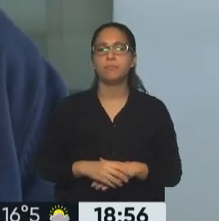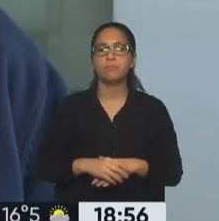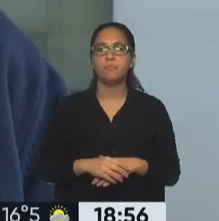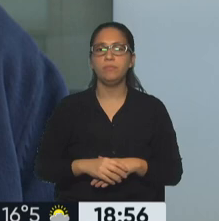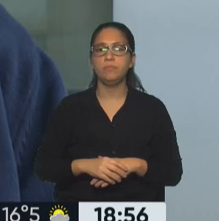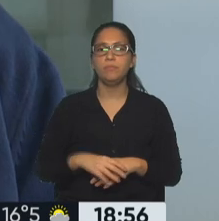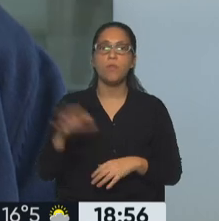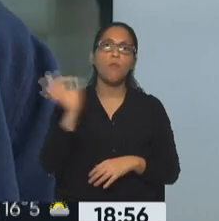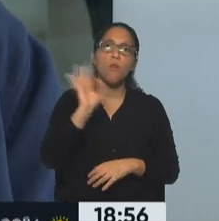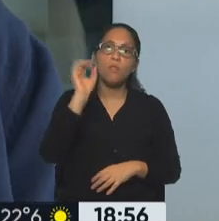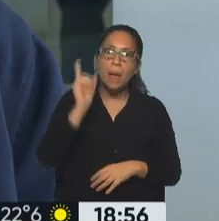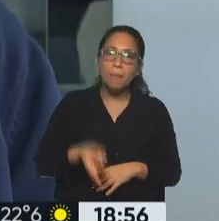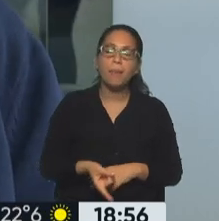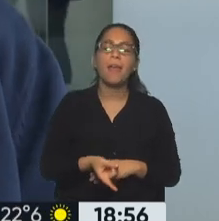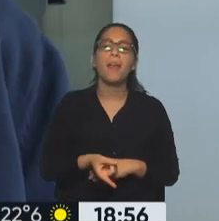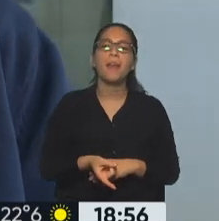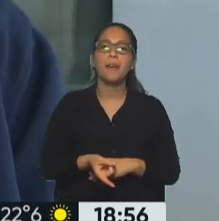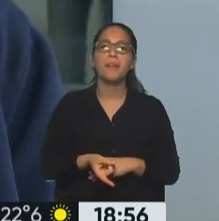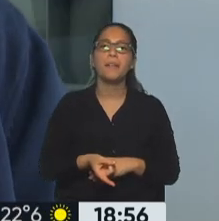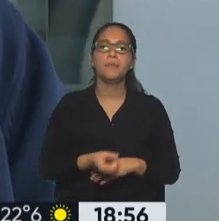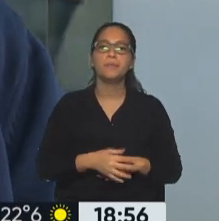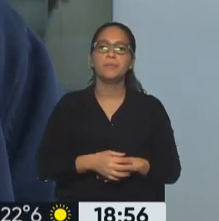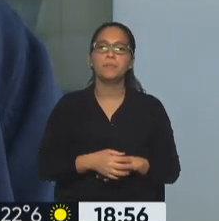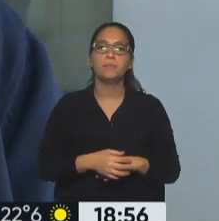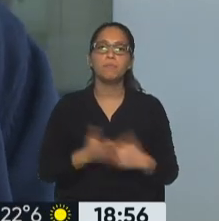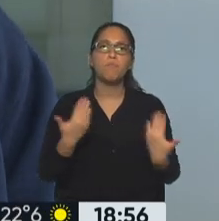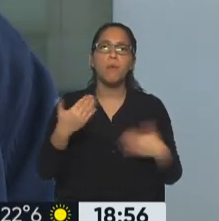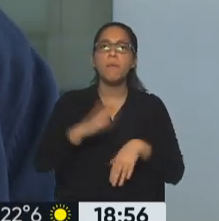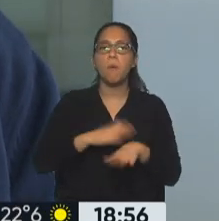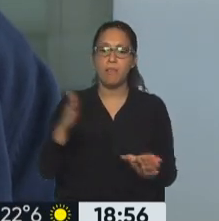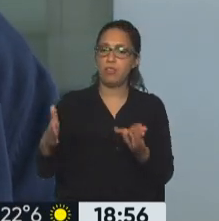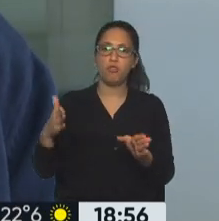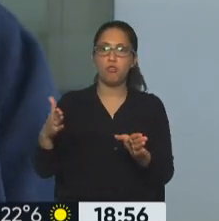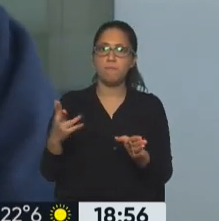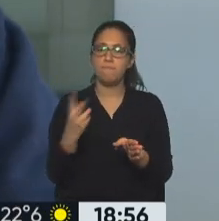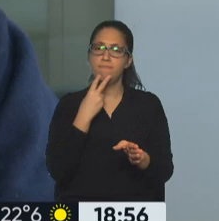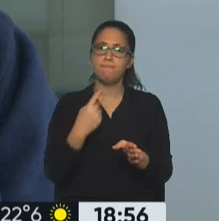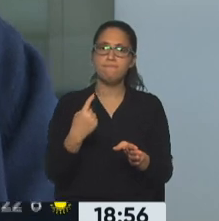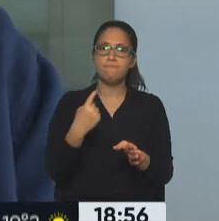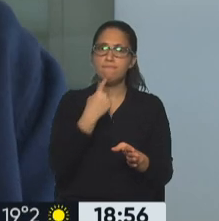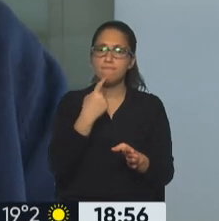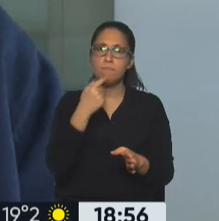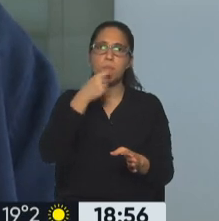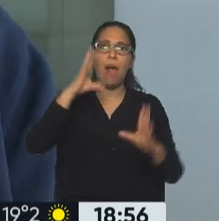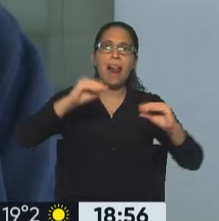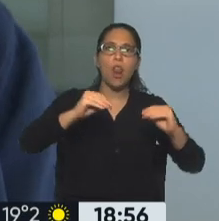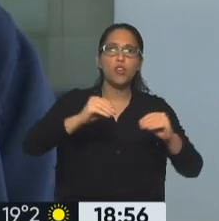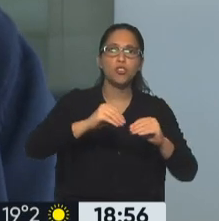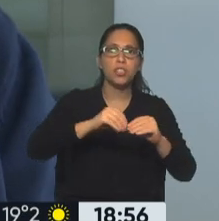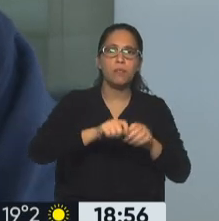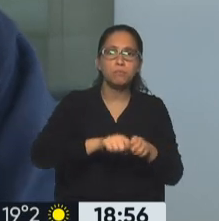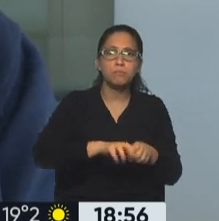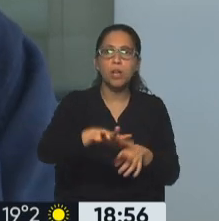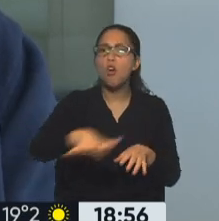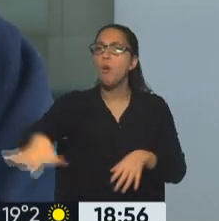lo puede brindar durante esos periodos de pausa, por ejemplo a la noche, a una comunidad que no está